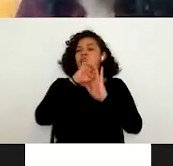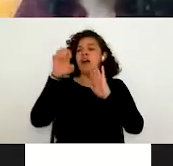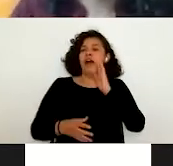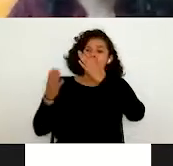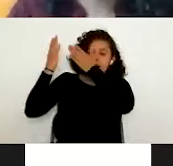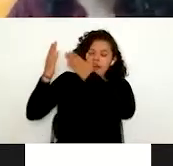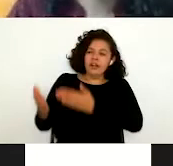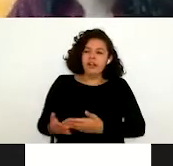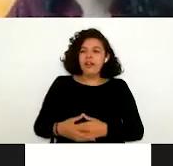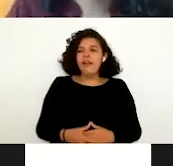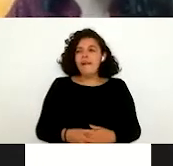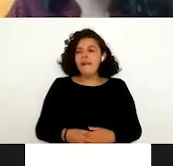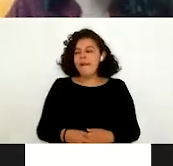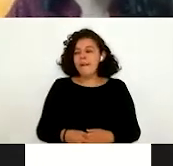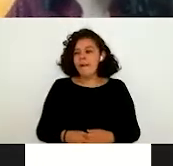estas